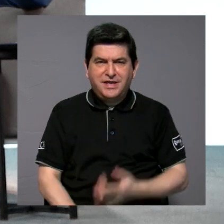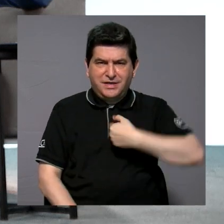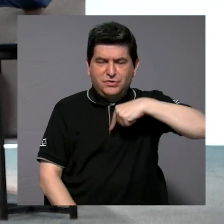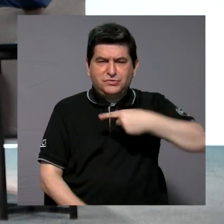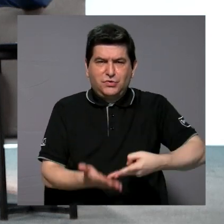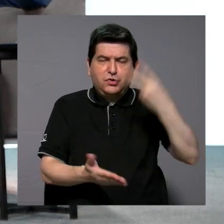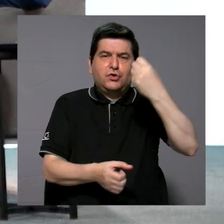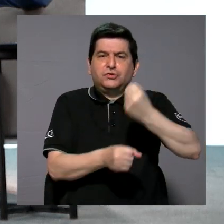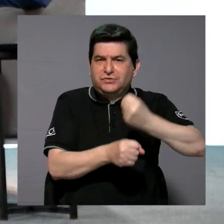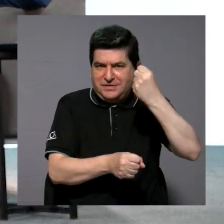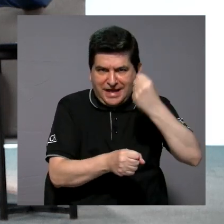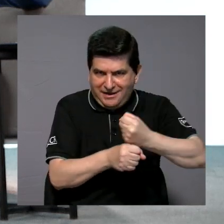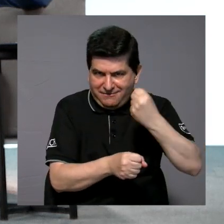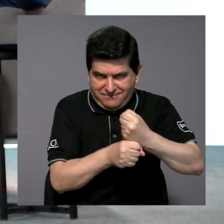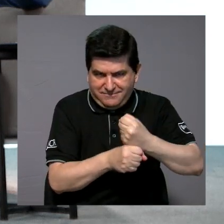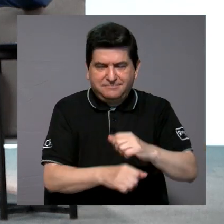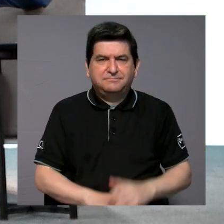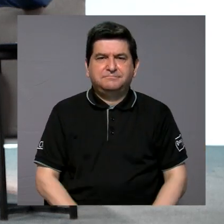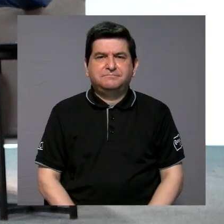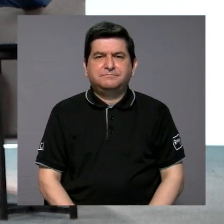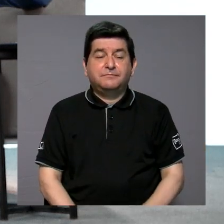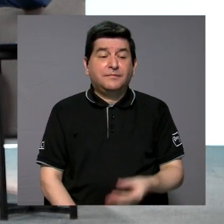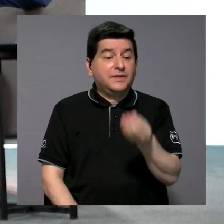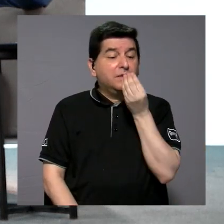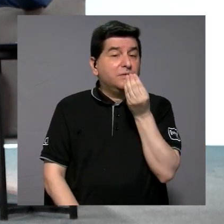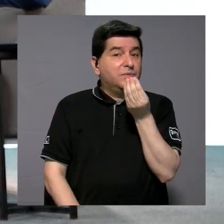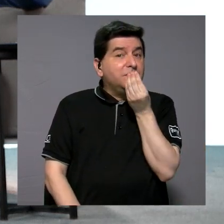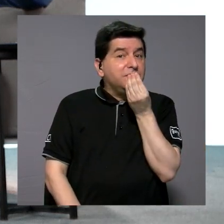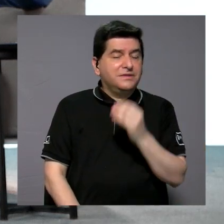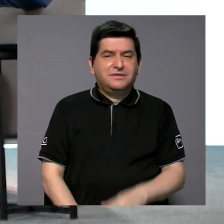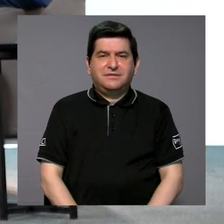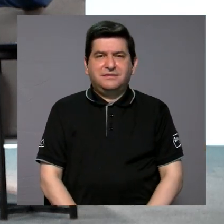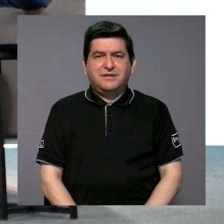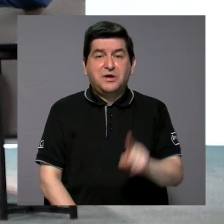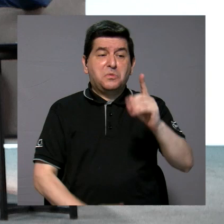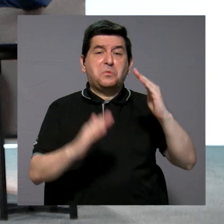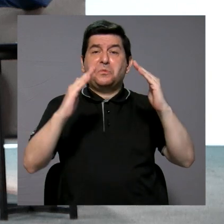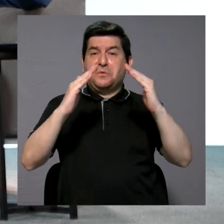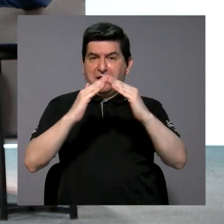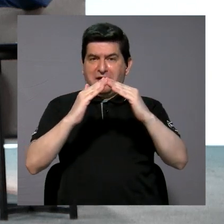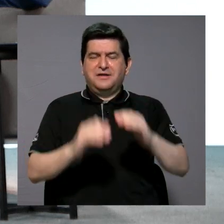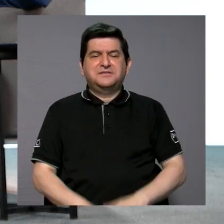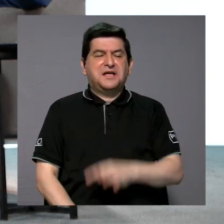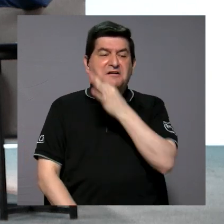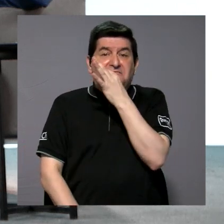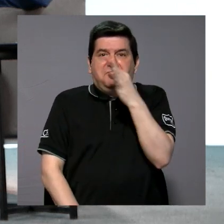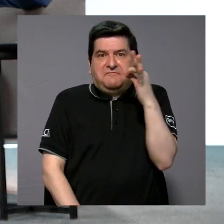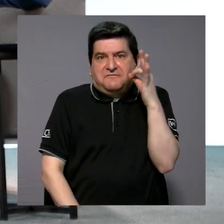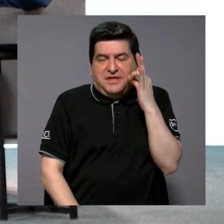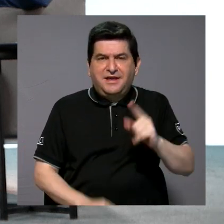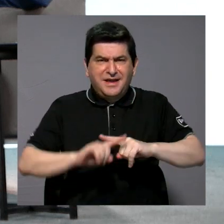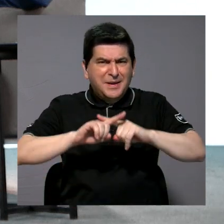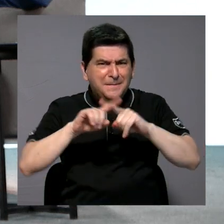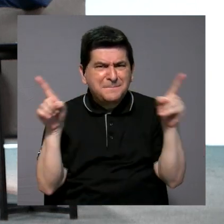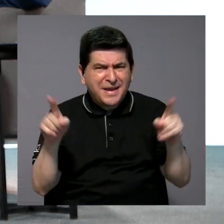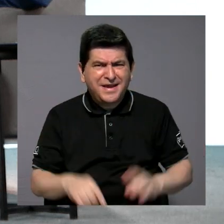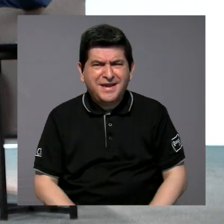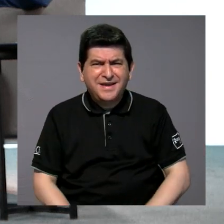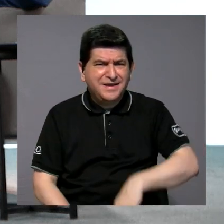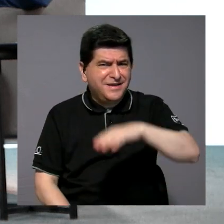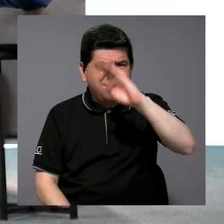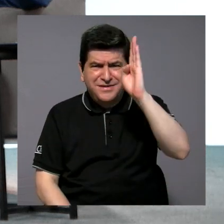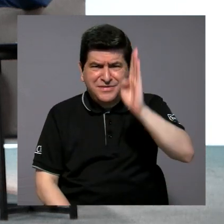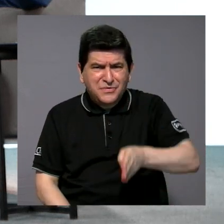nosotros valoramos el trabajo, valoramos la comida, valoramos una casa, valoramos una finca, pero en